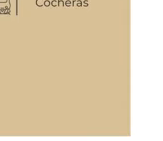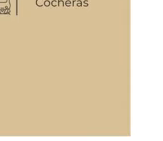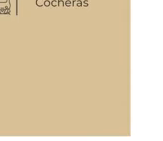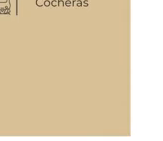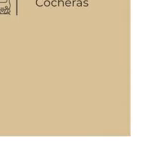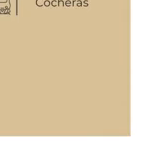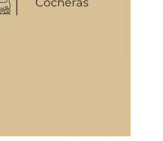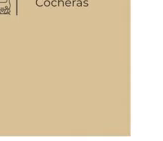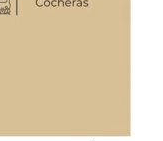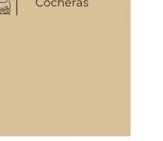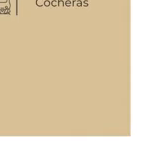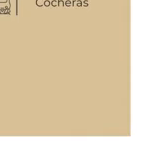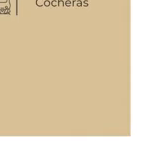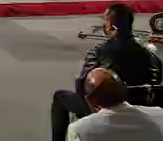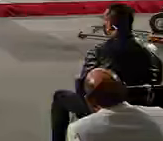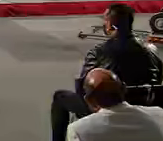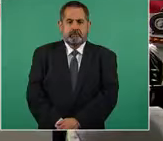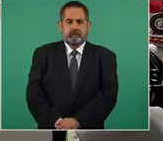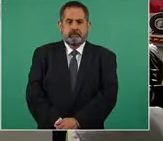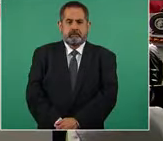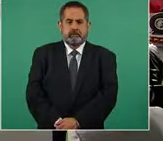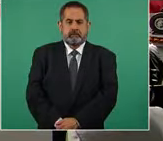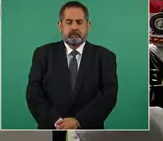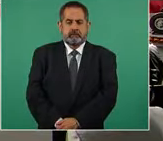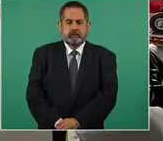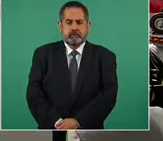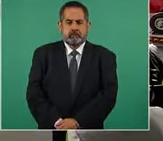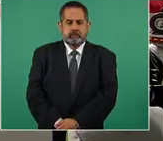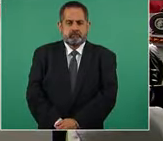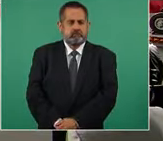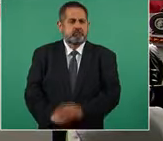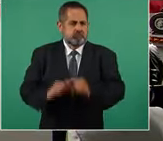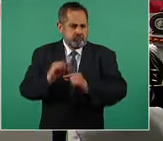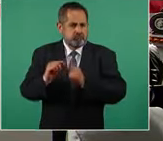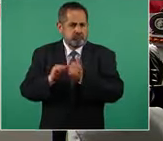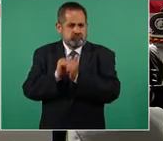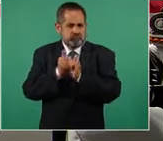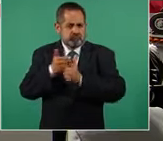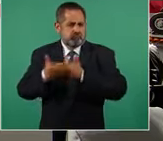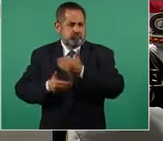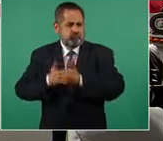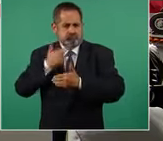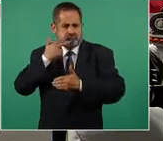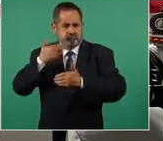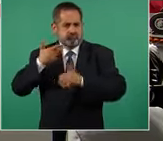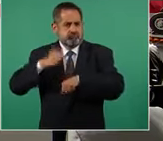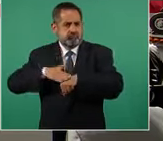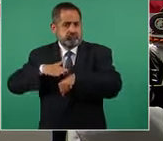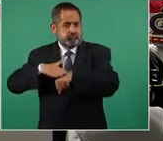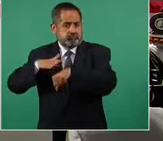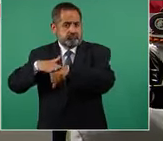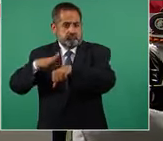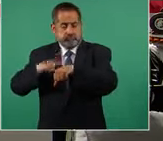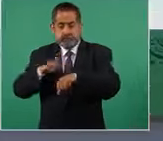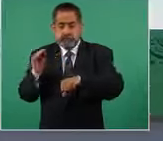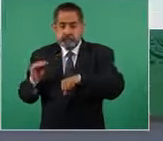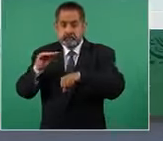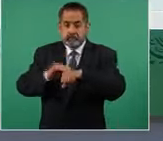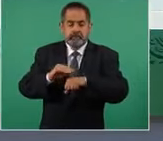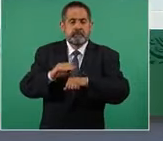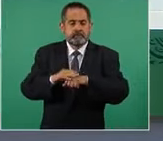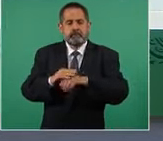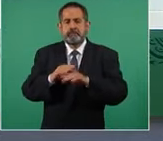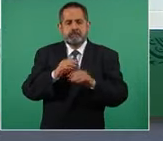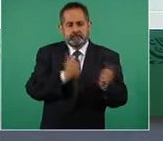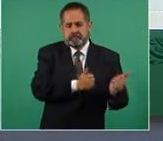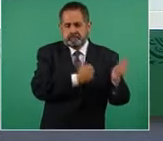la demanda va a ser pequeña, se tiene que acostumbrar el mercado, ir creciendo junto con eso, y conforme vaya avanzando la demanda, se van